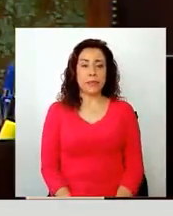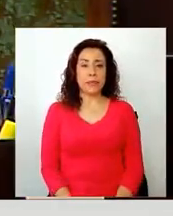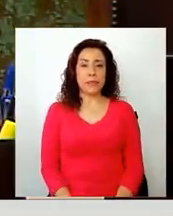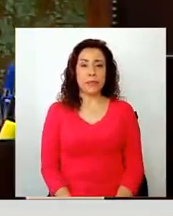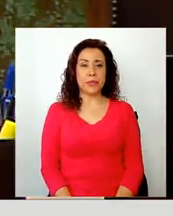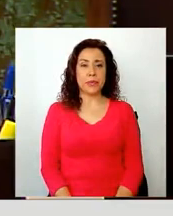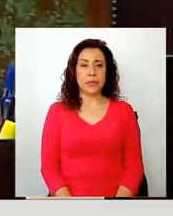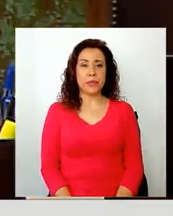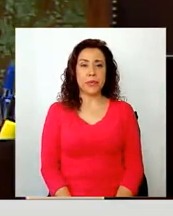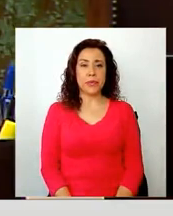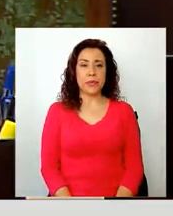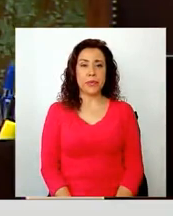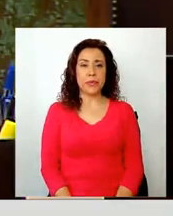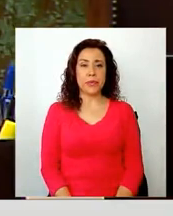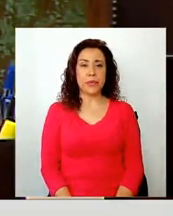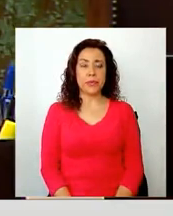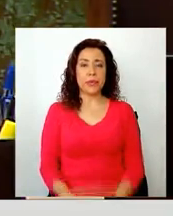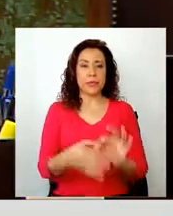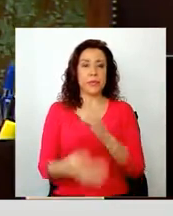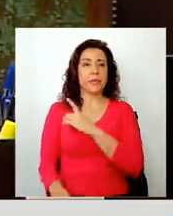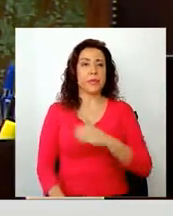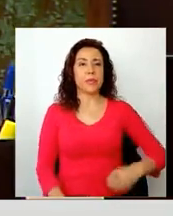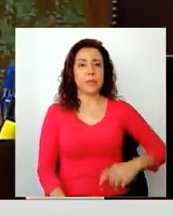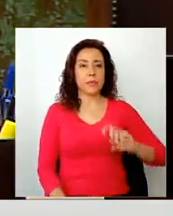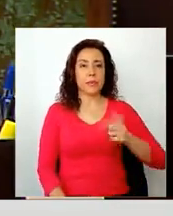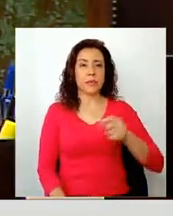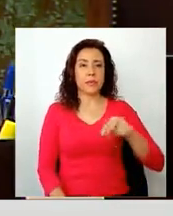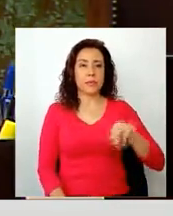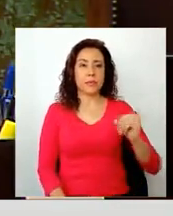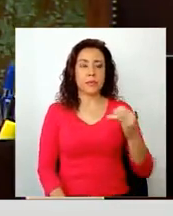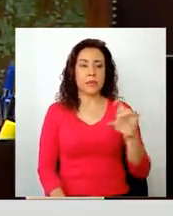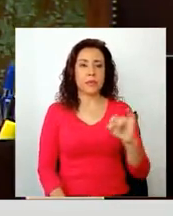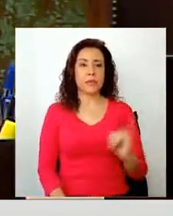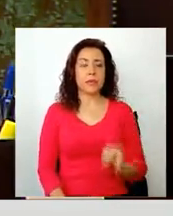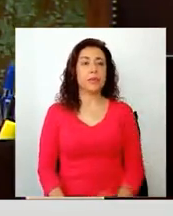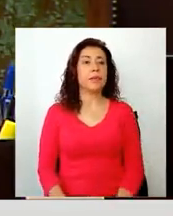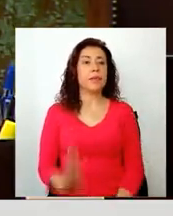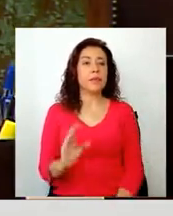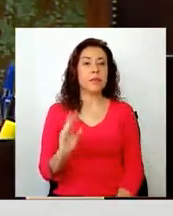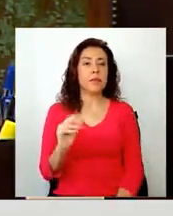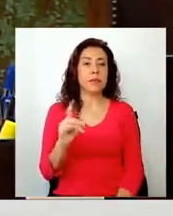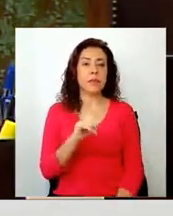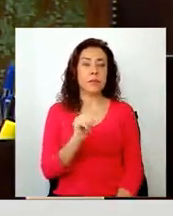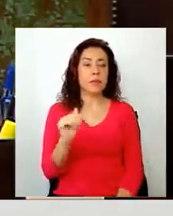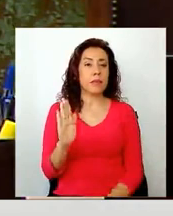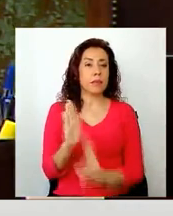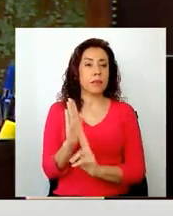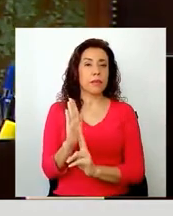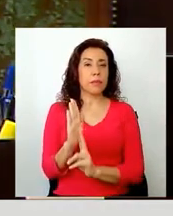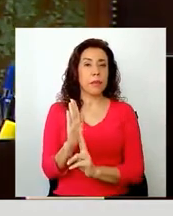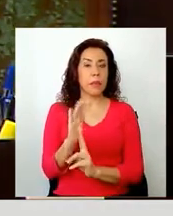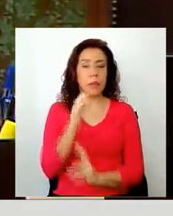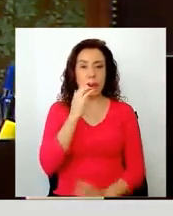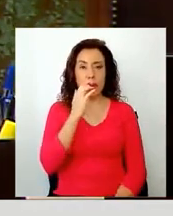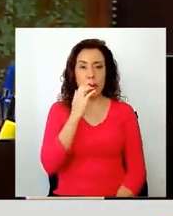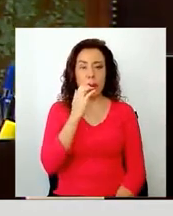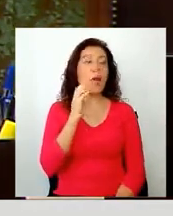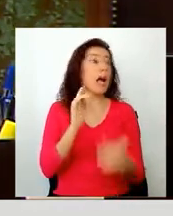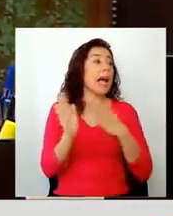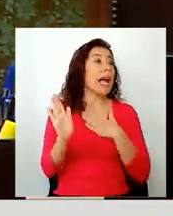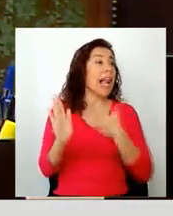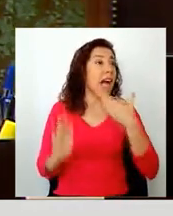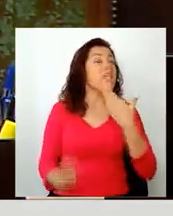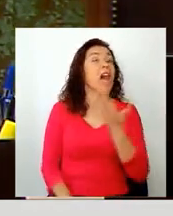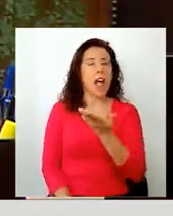Muchas gracias diputado Félix González diputado badilla punto de reglamento o desea inscribirse perfecto lo inscribiremos diputado Bobadilla